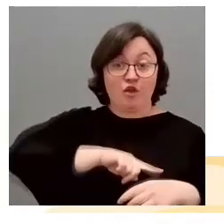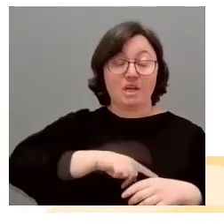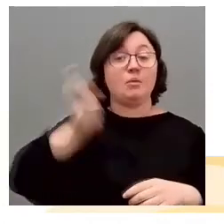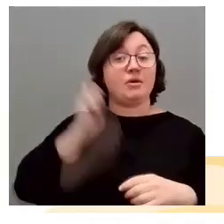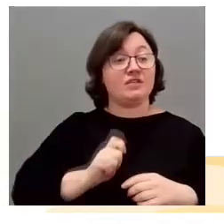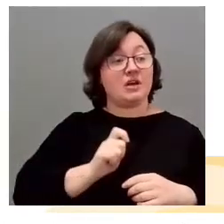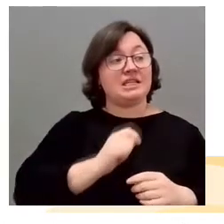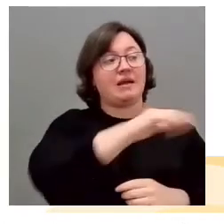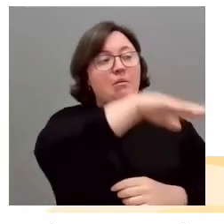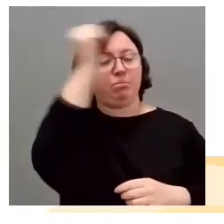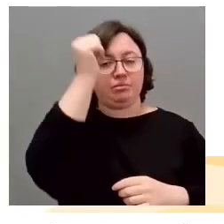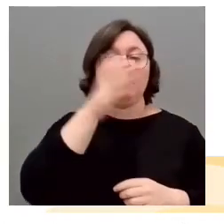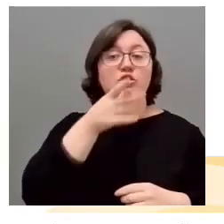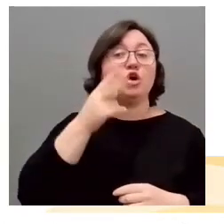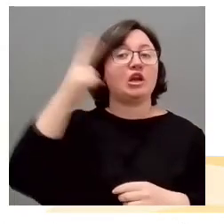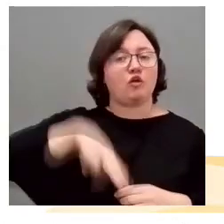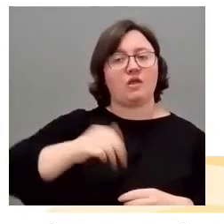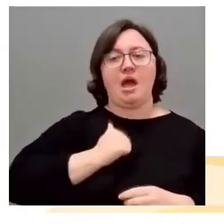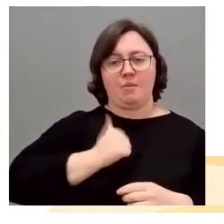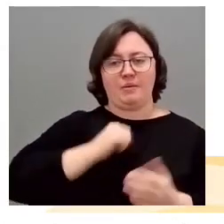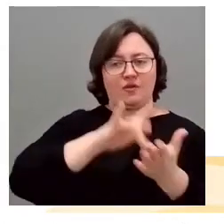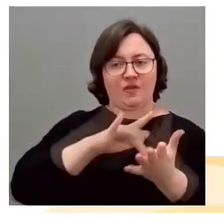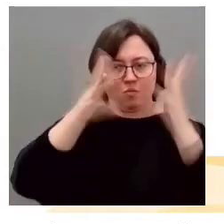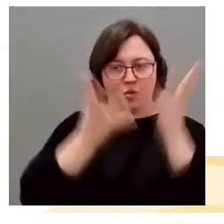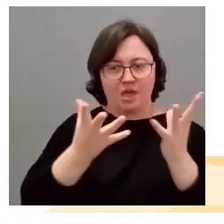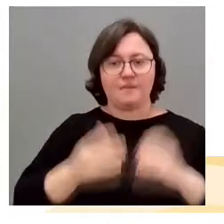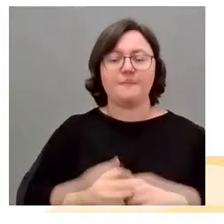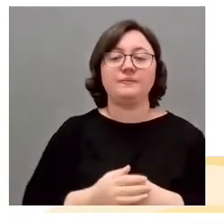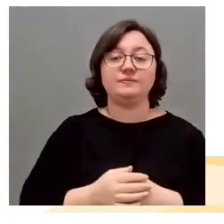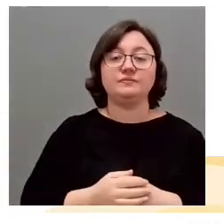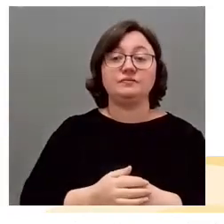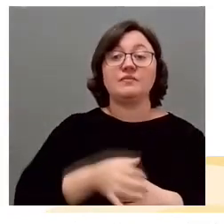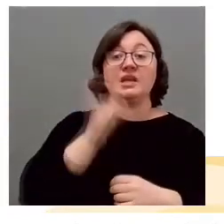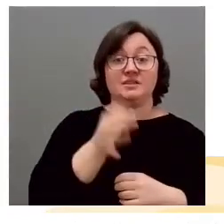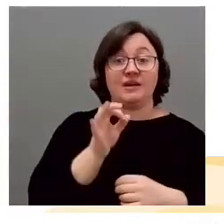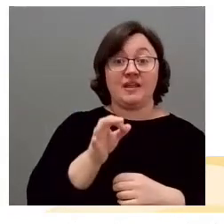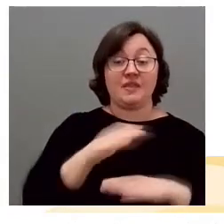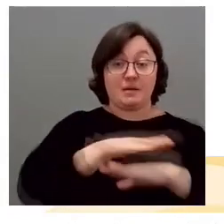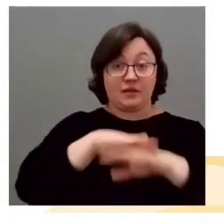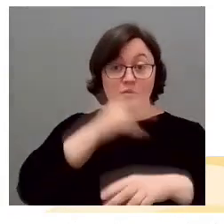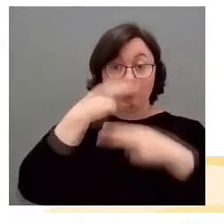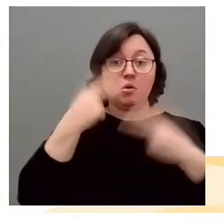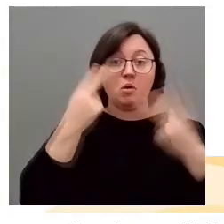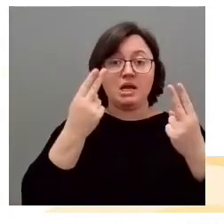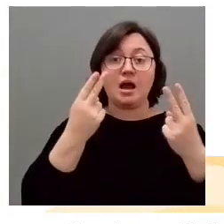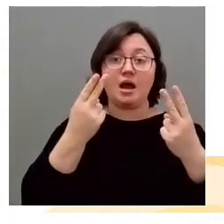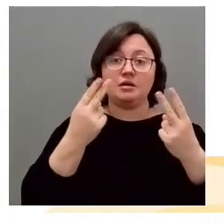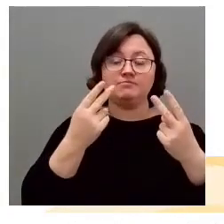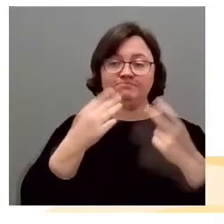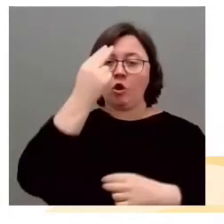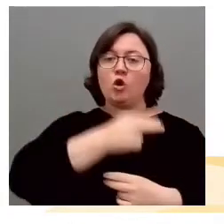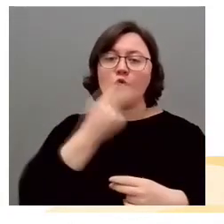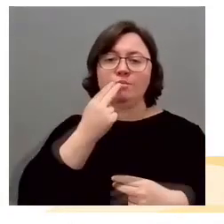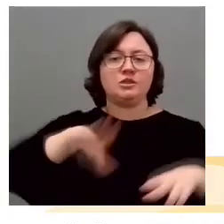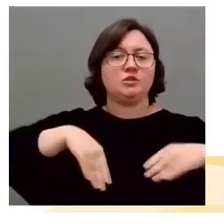sociales, y vaya también este reconocimiento en este día, ¿no? Y es verdad que las administraciones pues nos tenemos que comprometer.